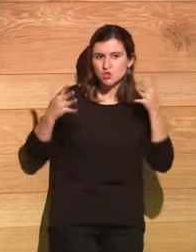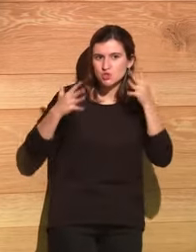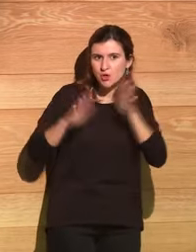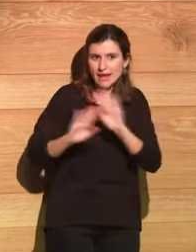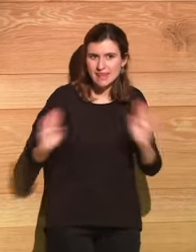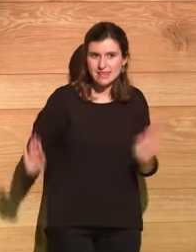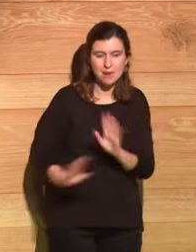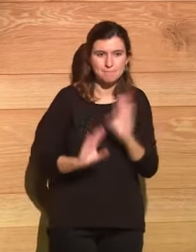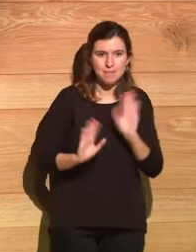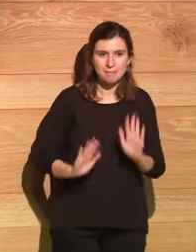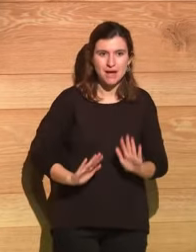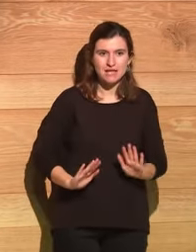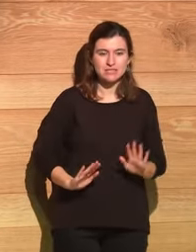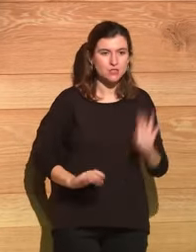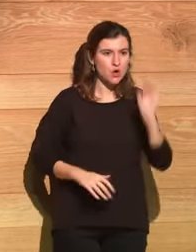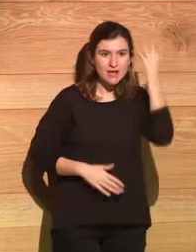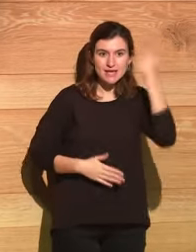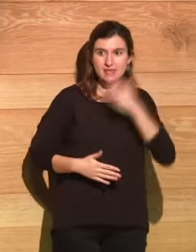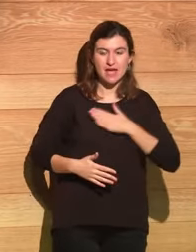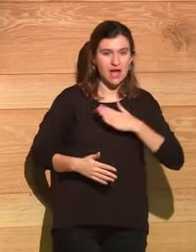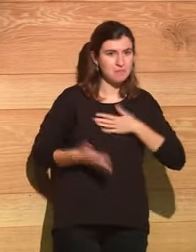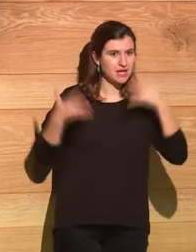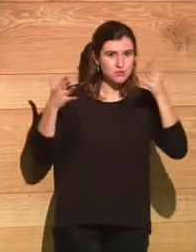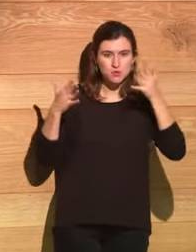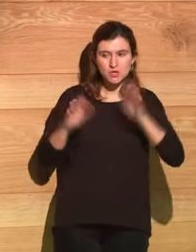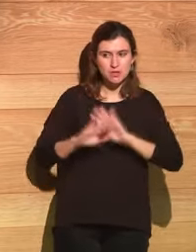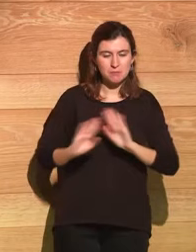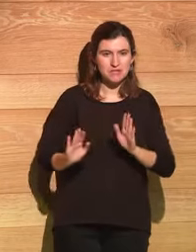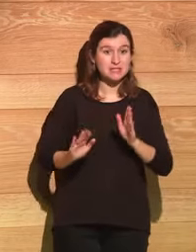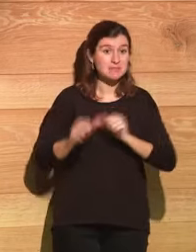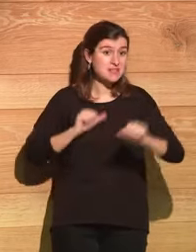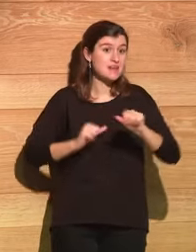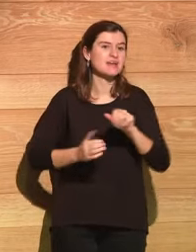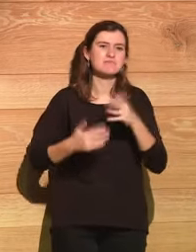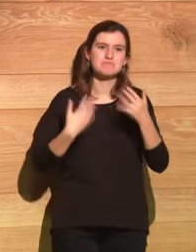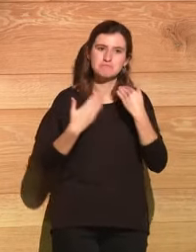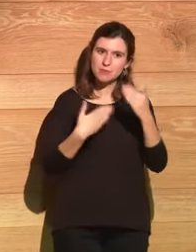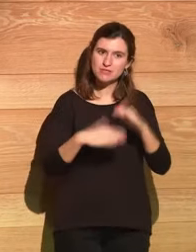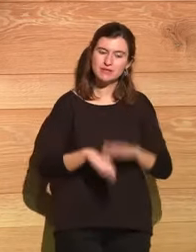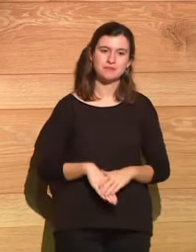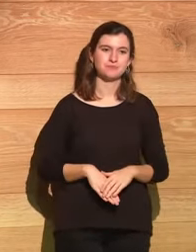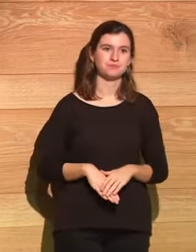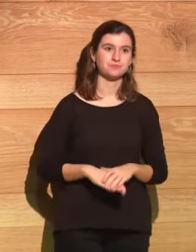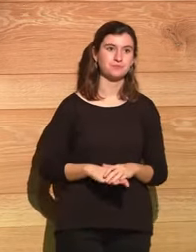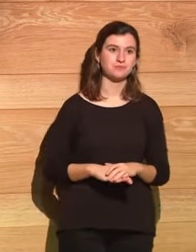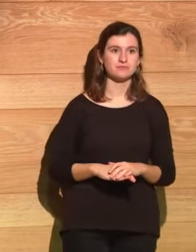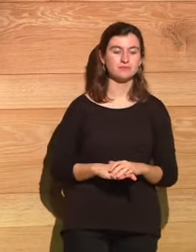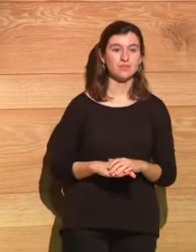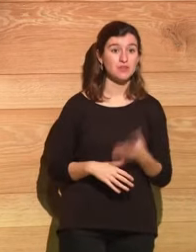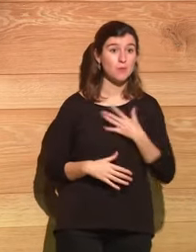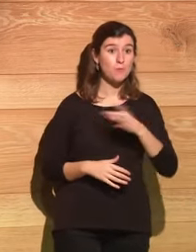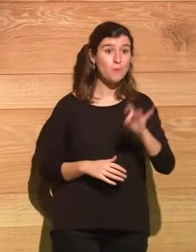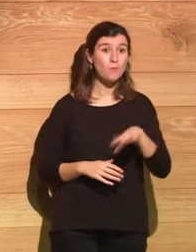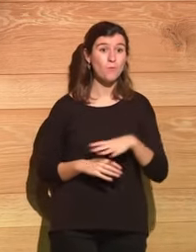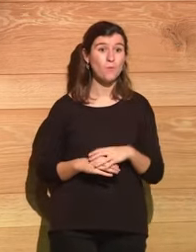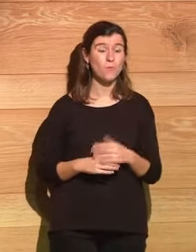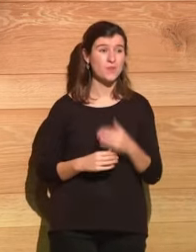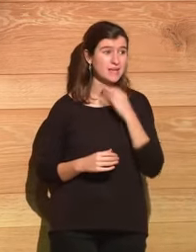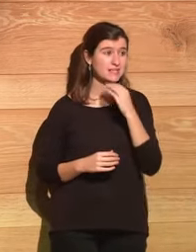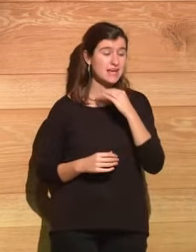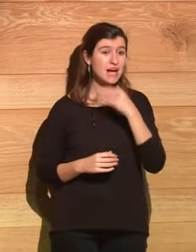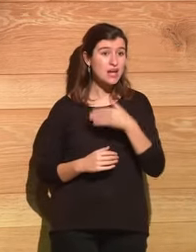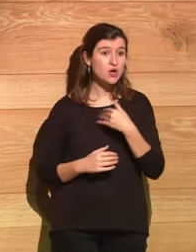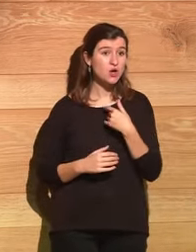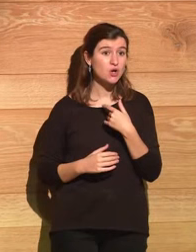Yo sugiero estas ideas, sugiero este pensamiento y a partir de aquí hablemos. Y a mí esto, tal vez si es algo que encuentro más